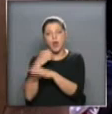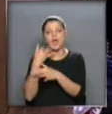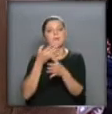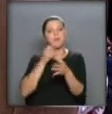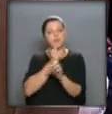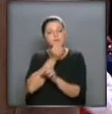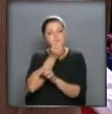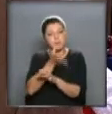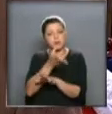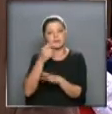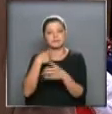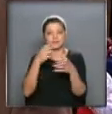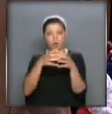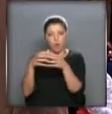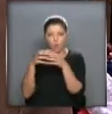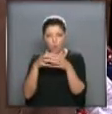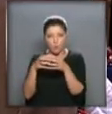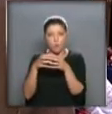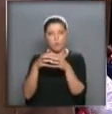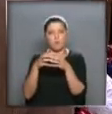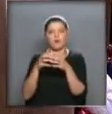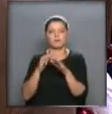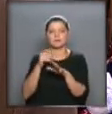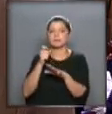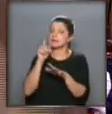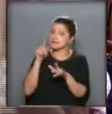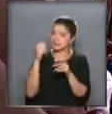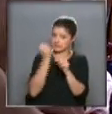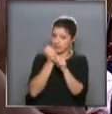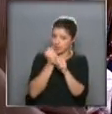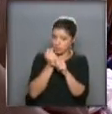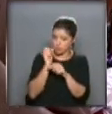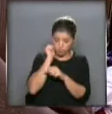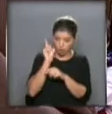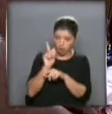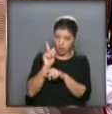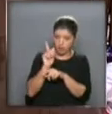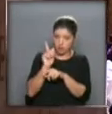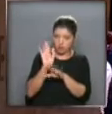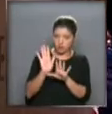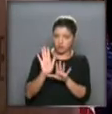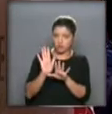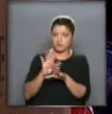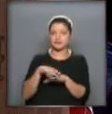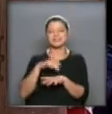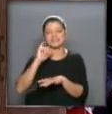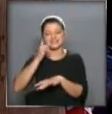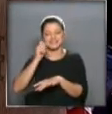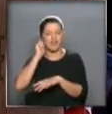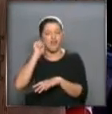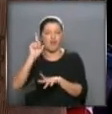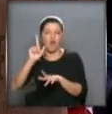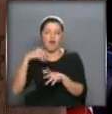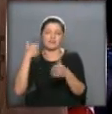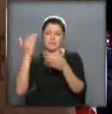hacer grupos. ¿Y se está logrando, trabajar, Jorge, dentro de los refrigerios? ¿Cómo? ¿Se está logrando? Se está logrando. Vos sabés que